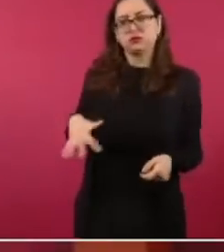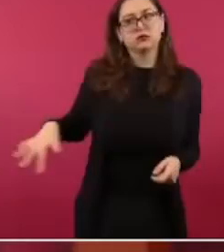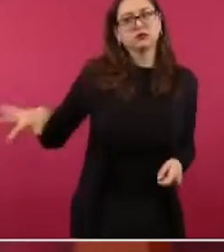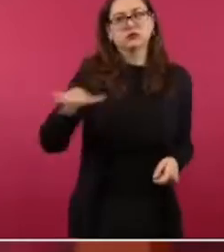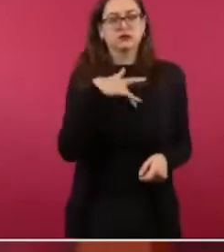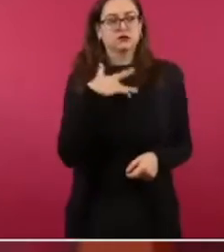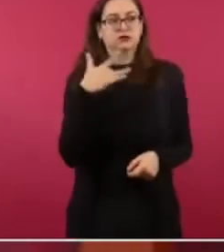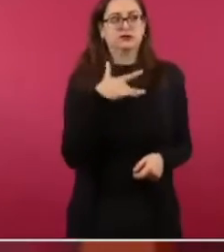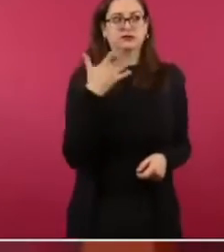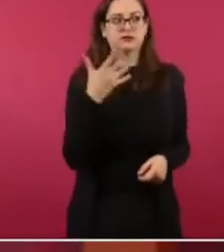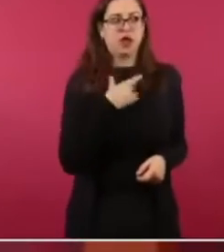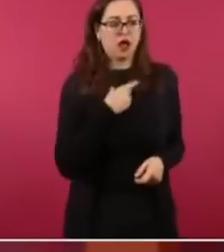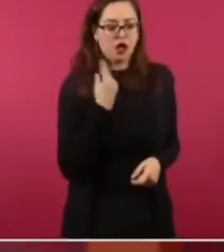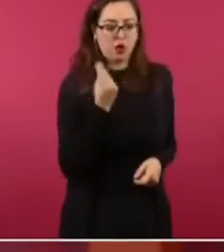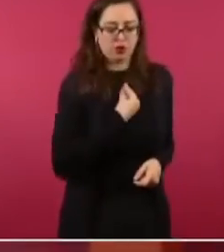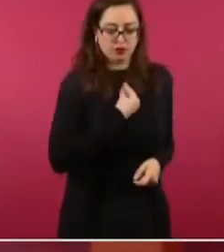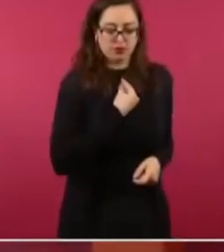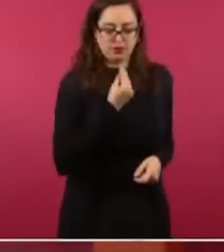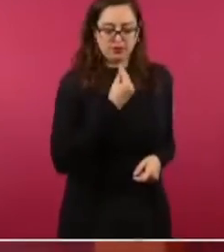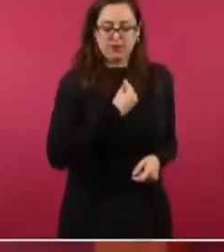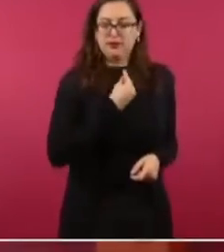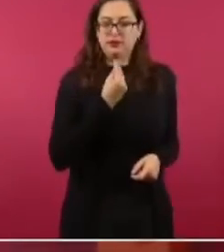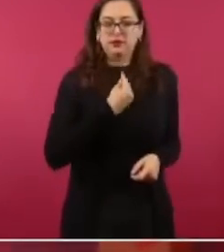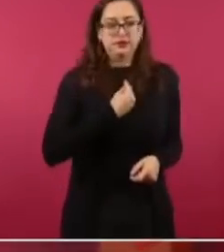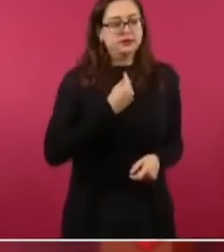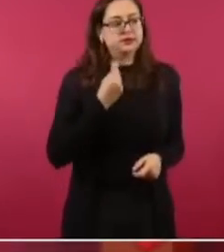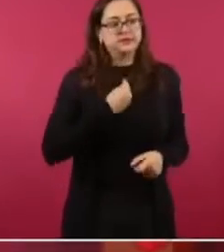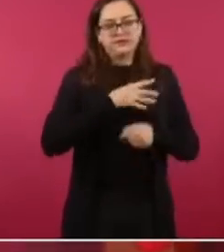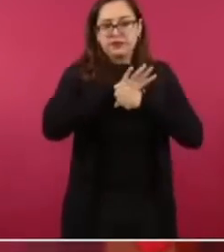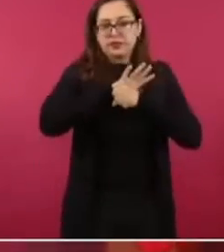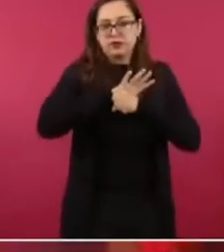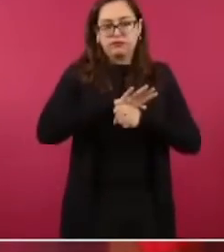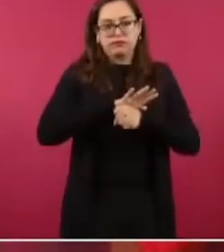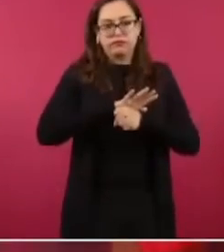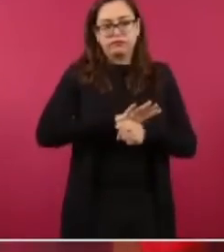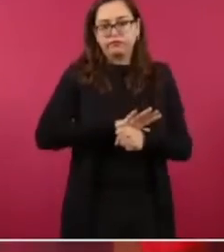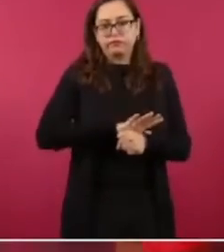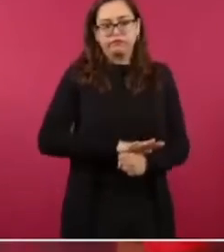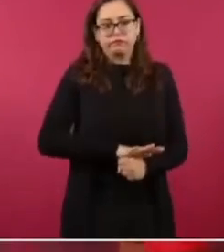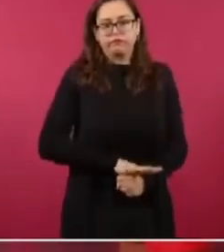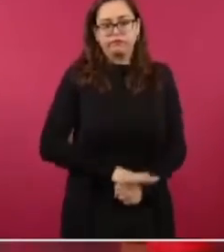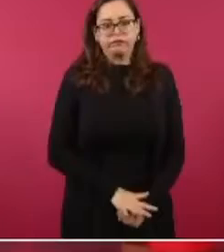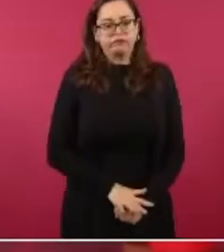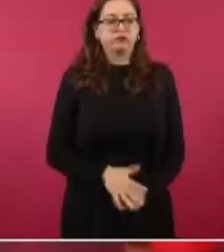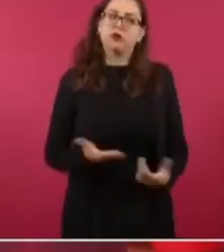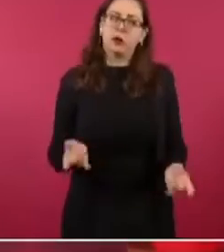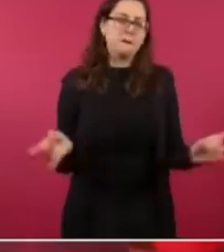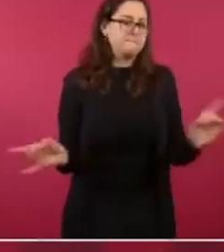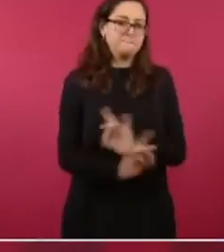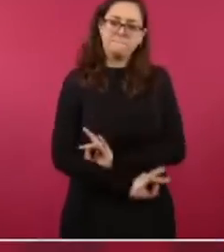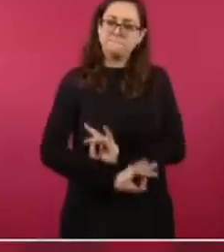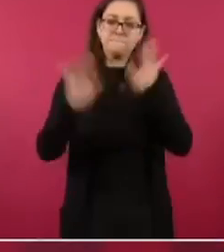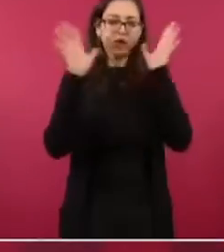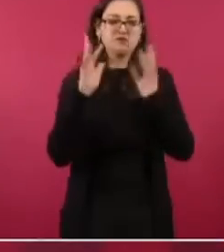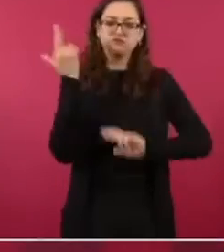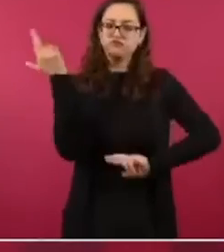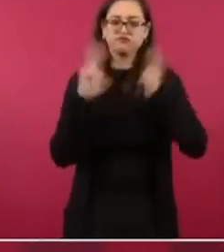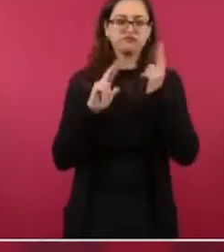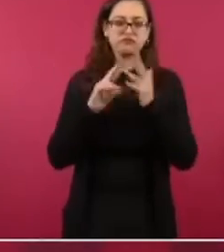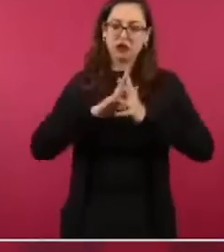y gobernando solo para las minorías y dándole la